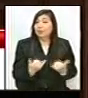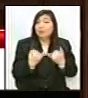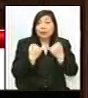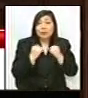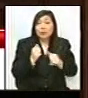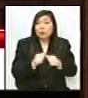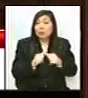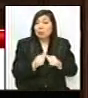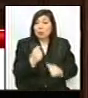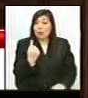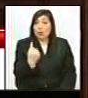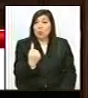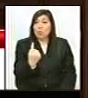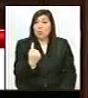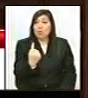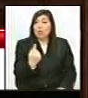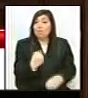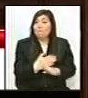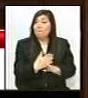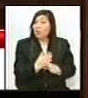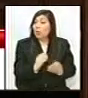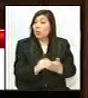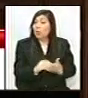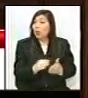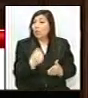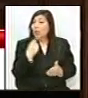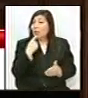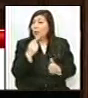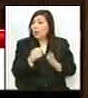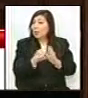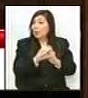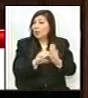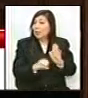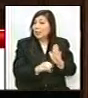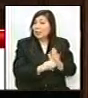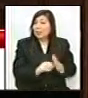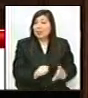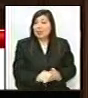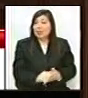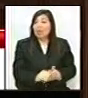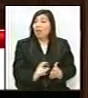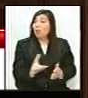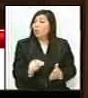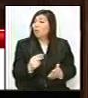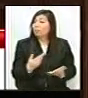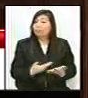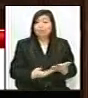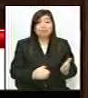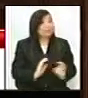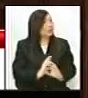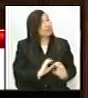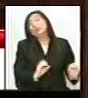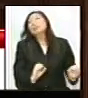informe número uno forma parte de otra denuncia constitucional, que aún no ha sido calificada.